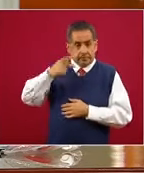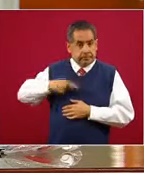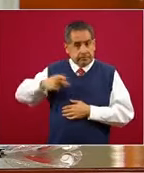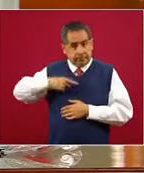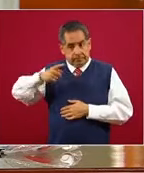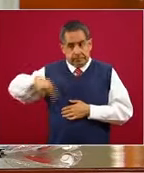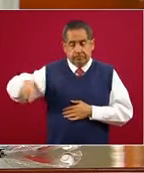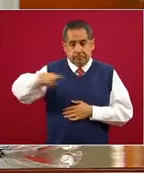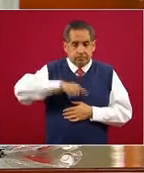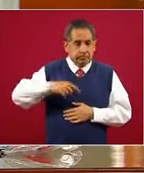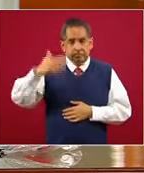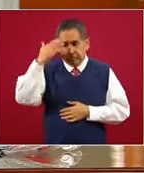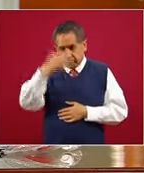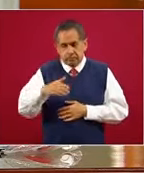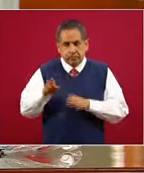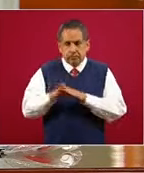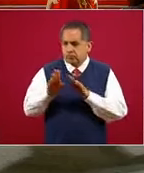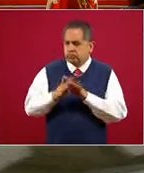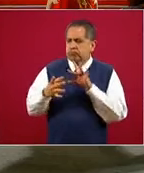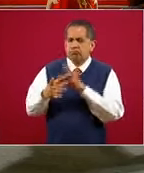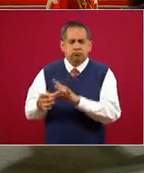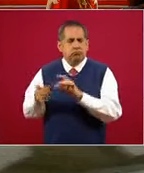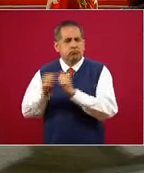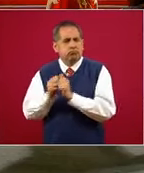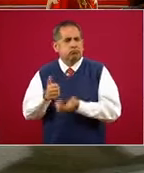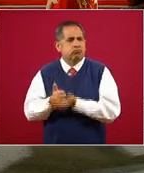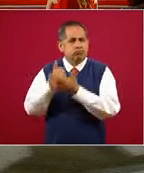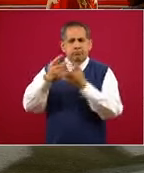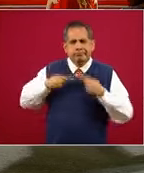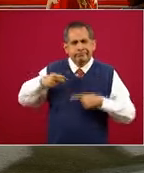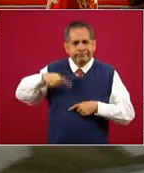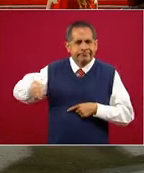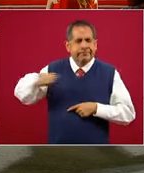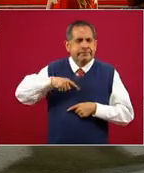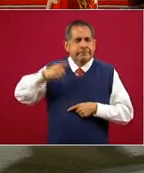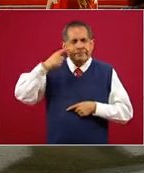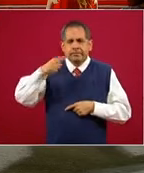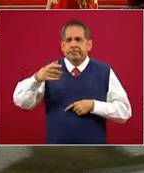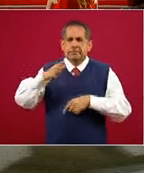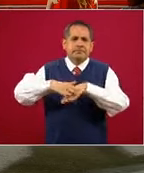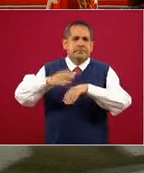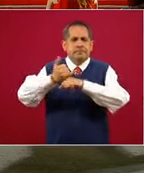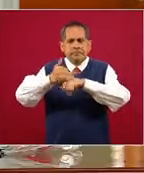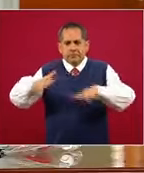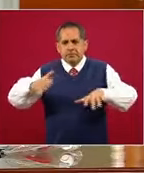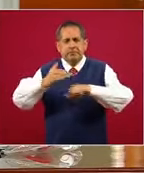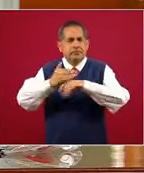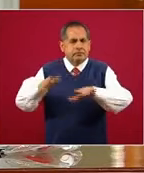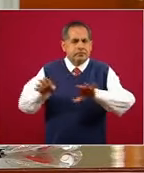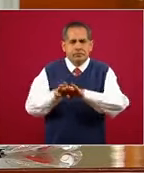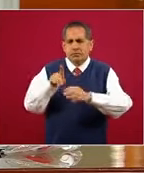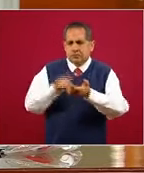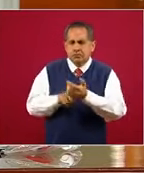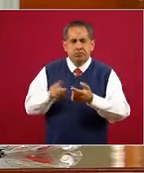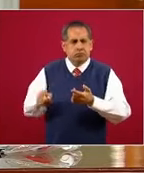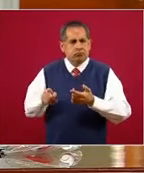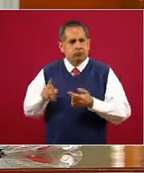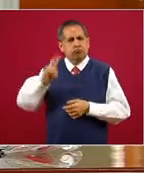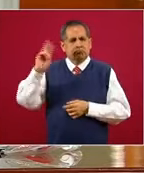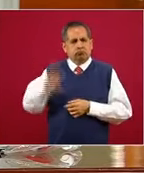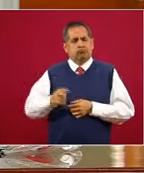personas a que sepan cómo vincularse, ayudar a las personas a que tengan información adecuada en tiempo